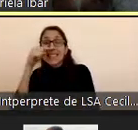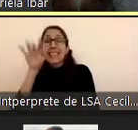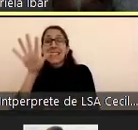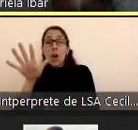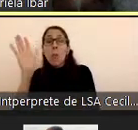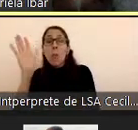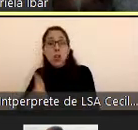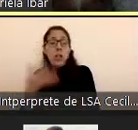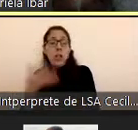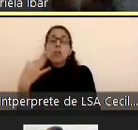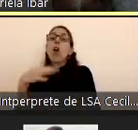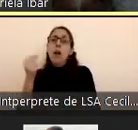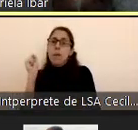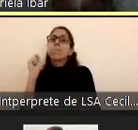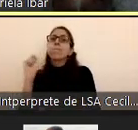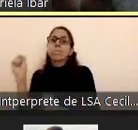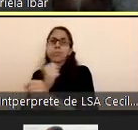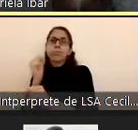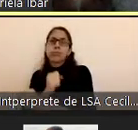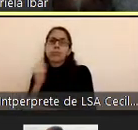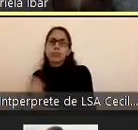En este bloque tenemos